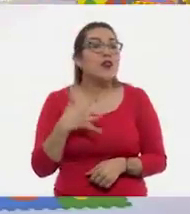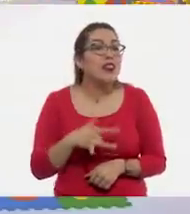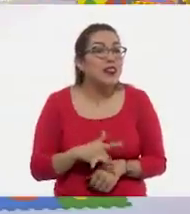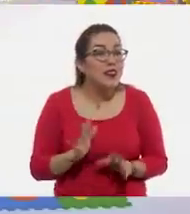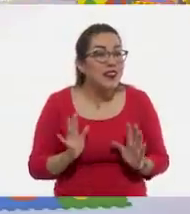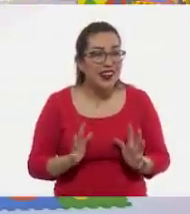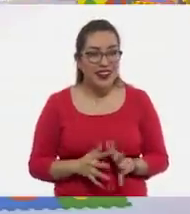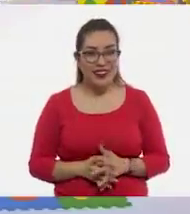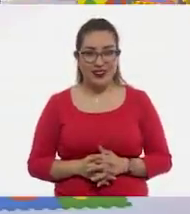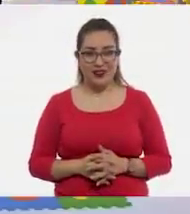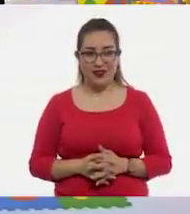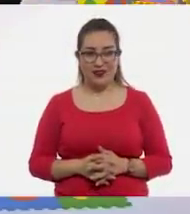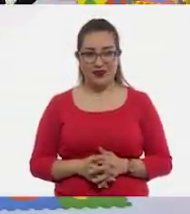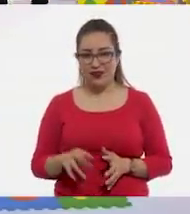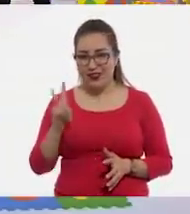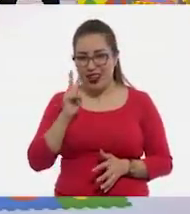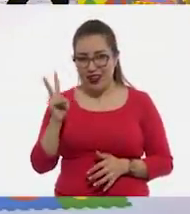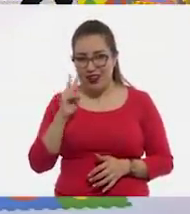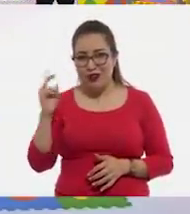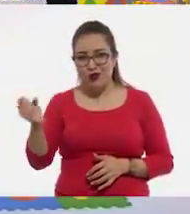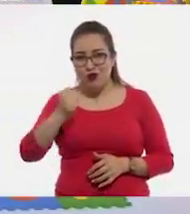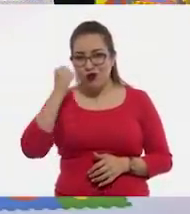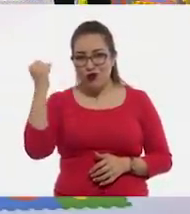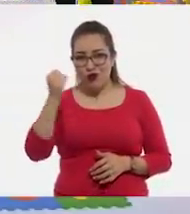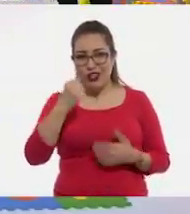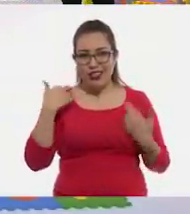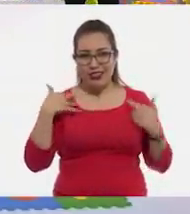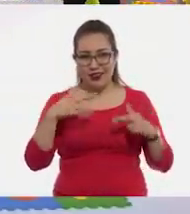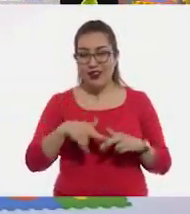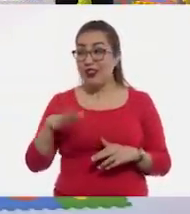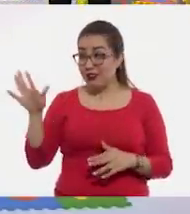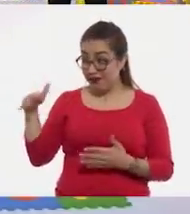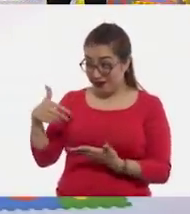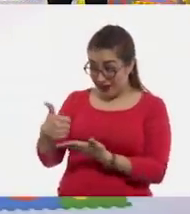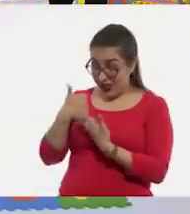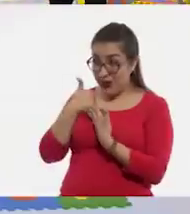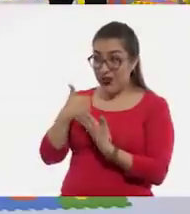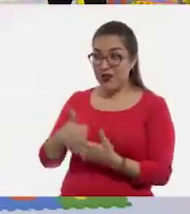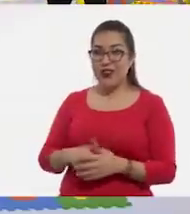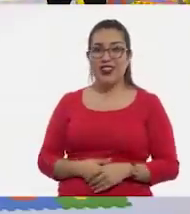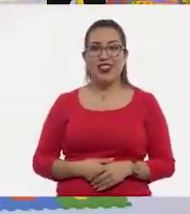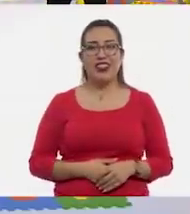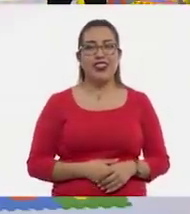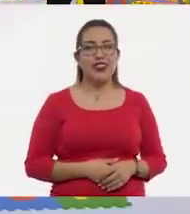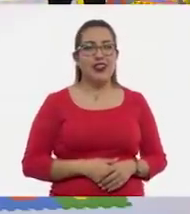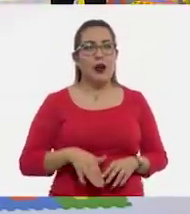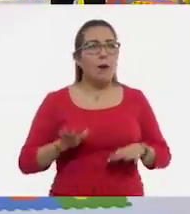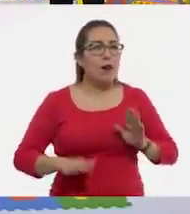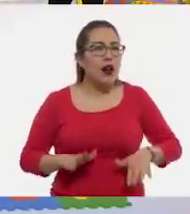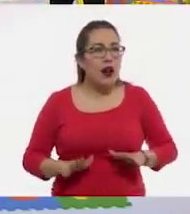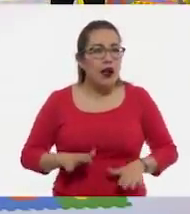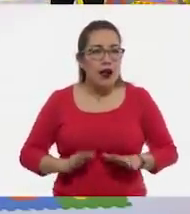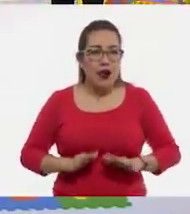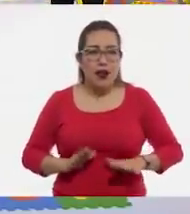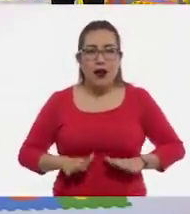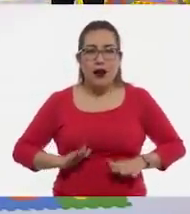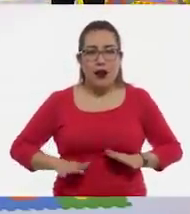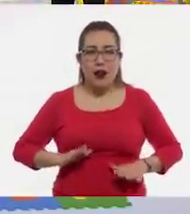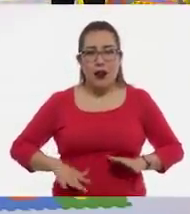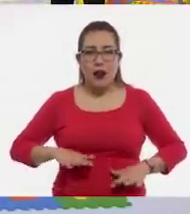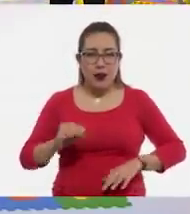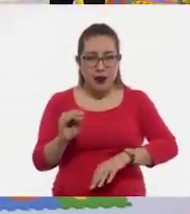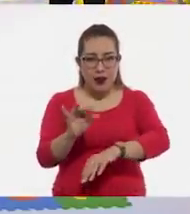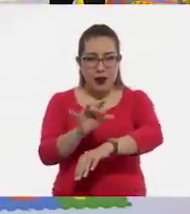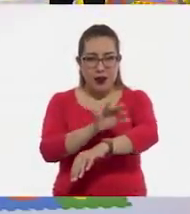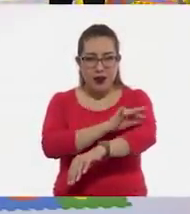niños. Venga, que haya mucho éxito en este tiro. Ayúdenme. Así que los tambores suenan allá en casa por la emoción. Viene